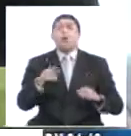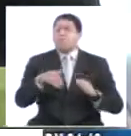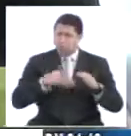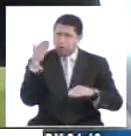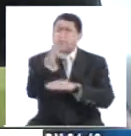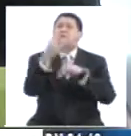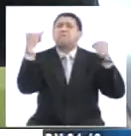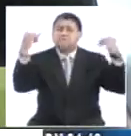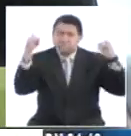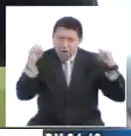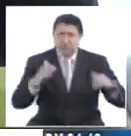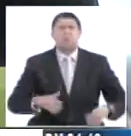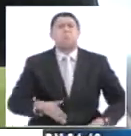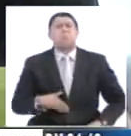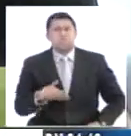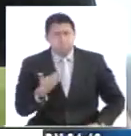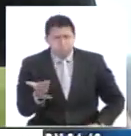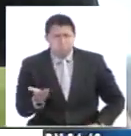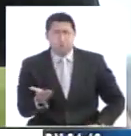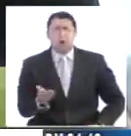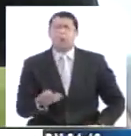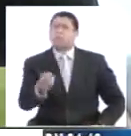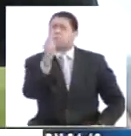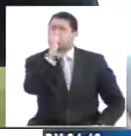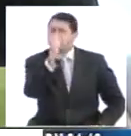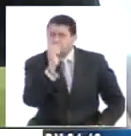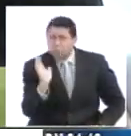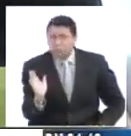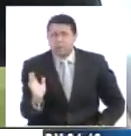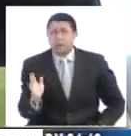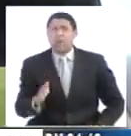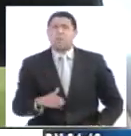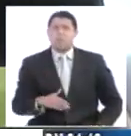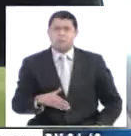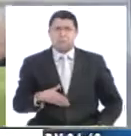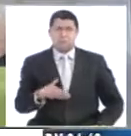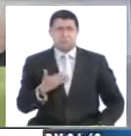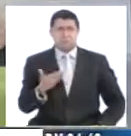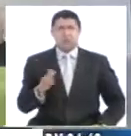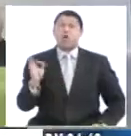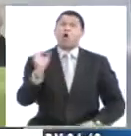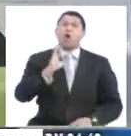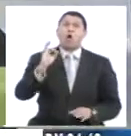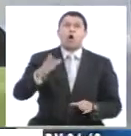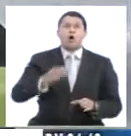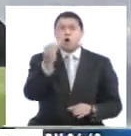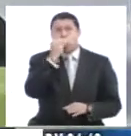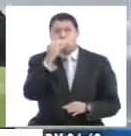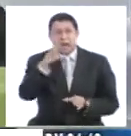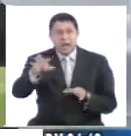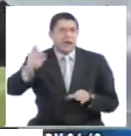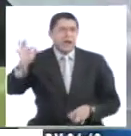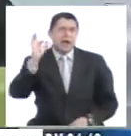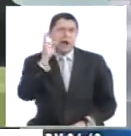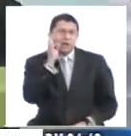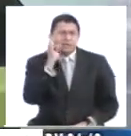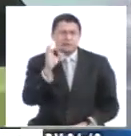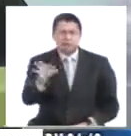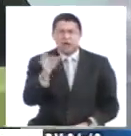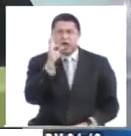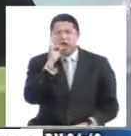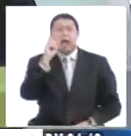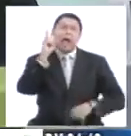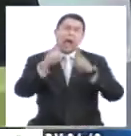fiesta y eventualmente pueden pueden ingerir cualquier cualquier bebida que pueda hacer o pueden comerse un pequeño por qué no eso es